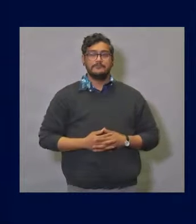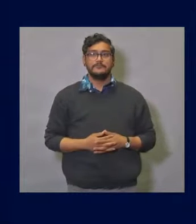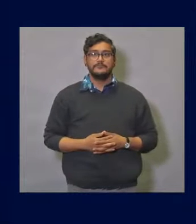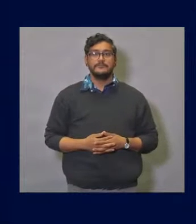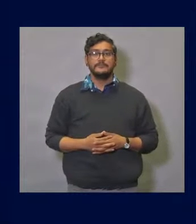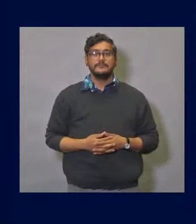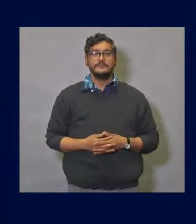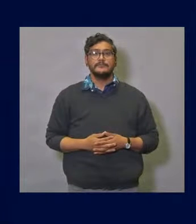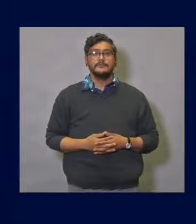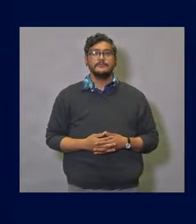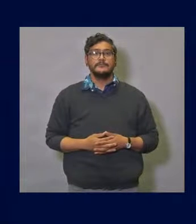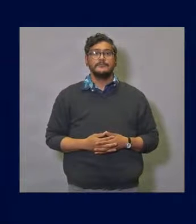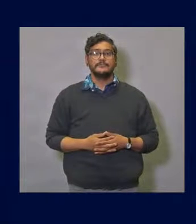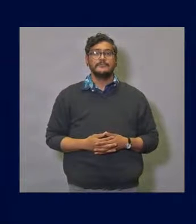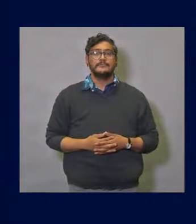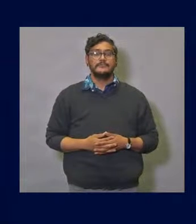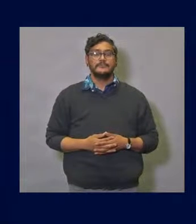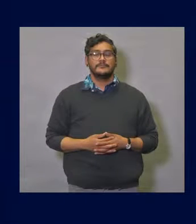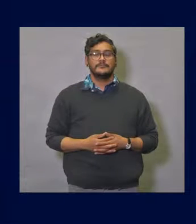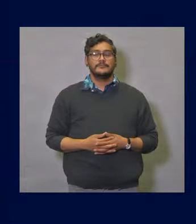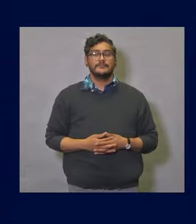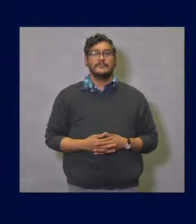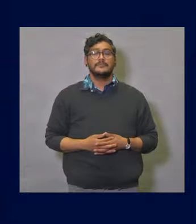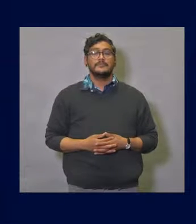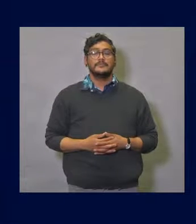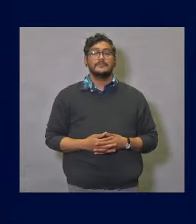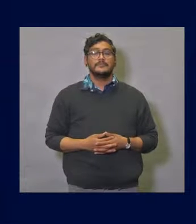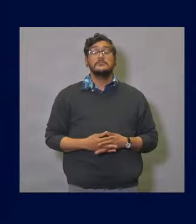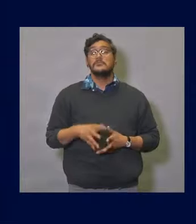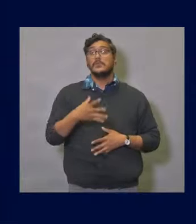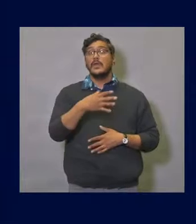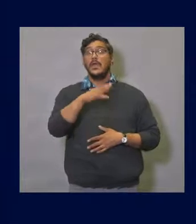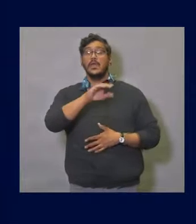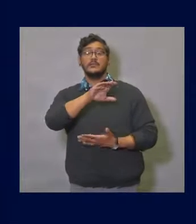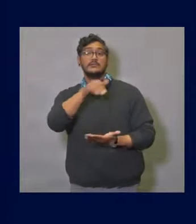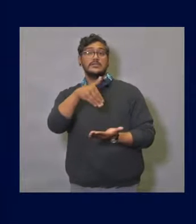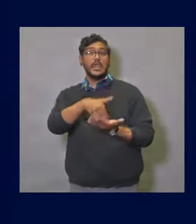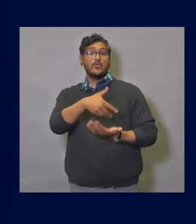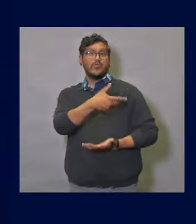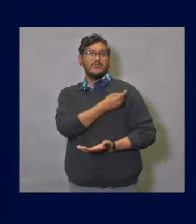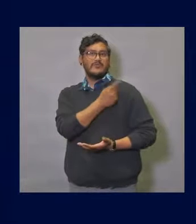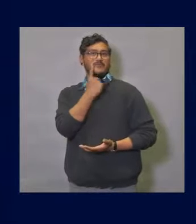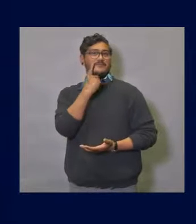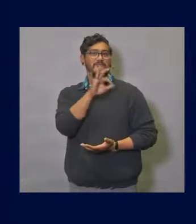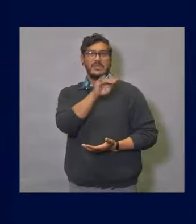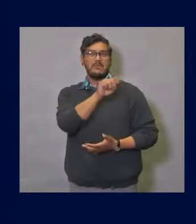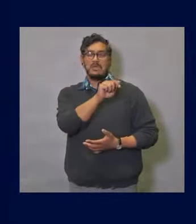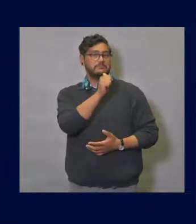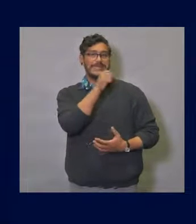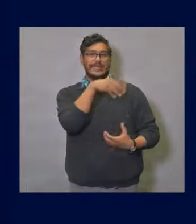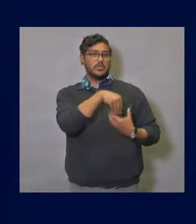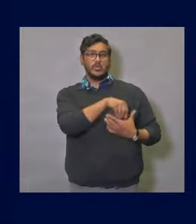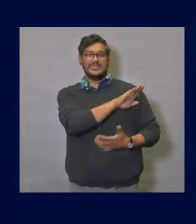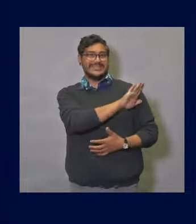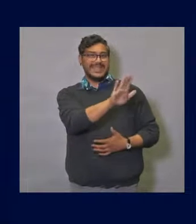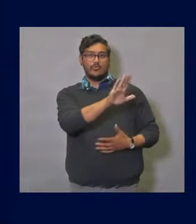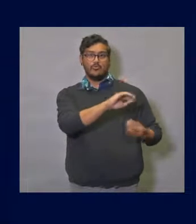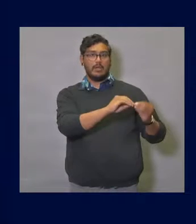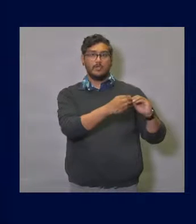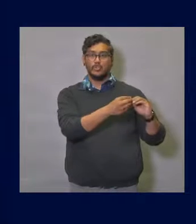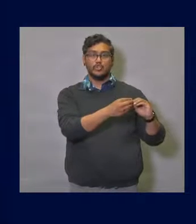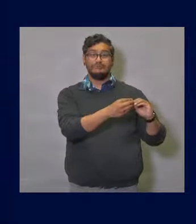sus FQHCs, por sus siglas en inglés, y el centro de vacunación de FEMA. Ni incluye las